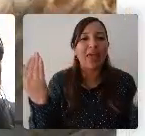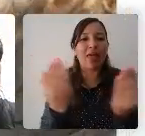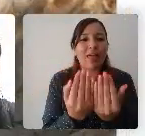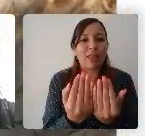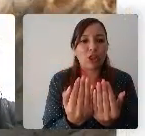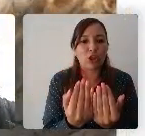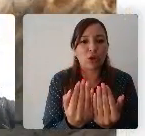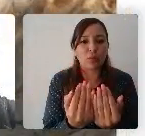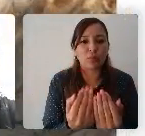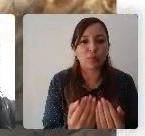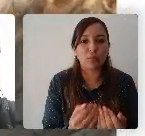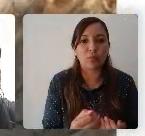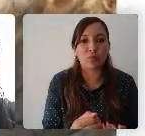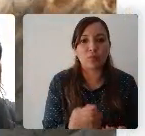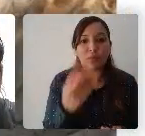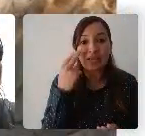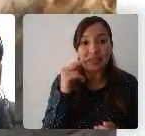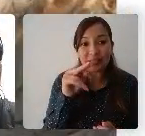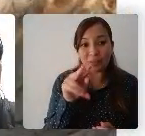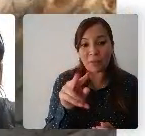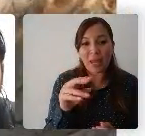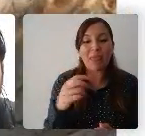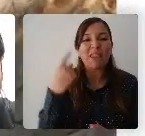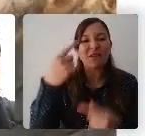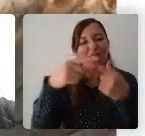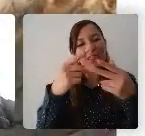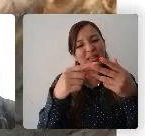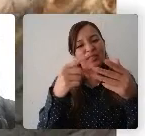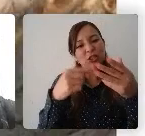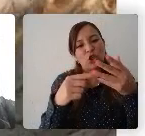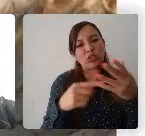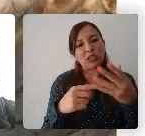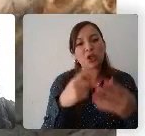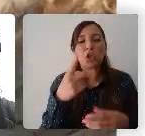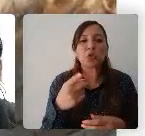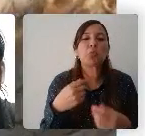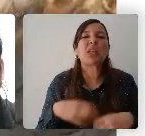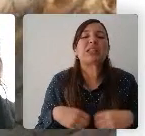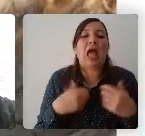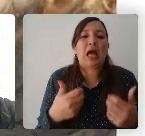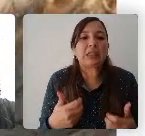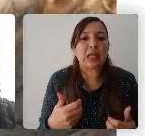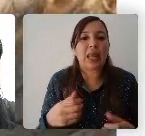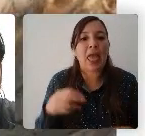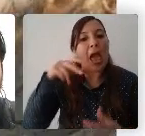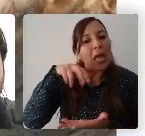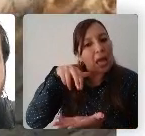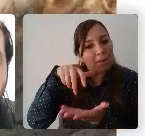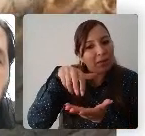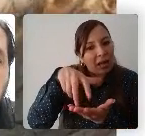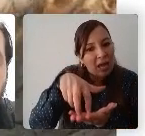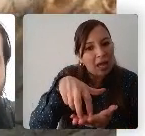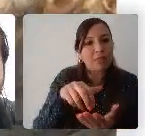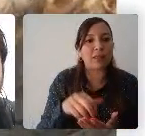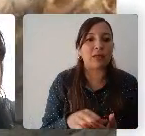Tenemos el zorro andino y pues una serie de actividades que se pueden desarrollar desde caminatas, desde fogatas, obviamente no dentro del